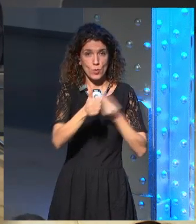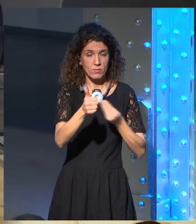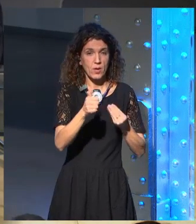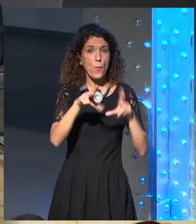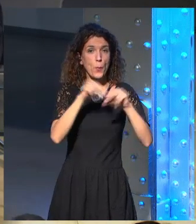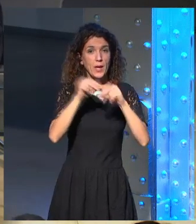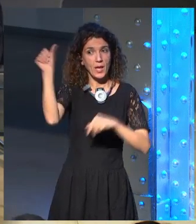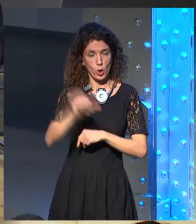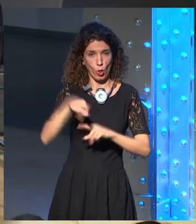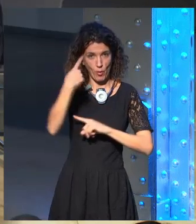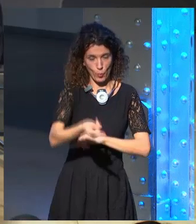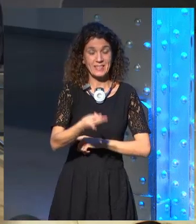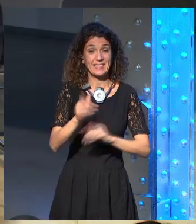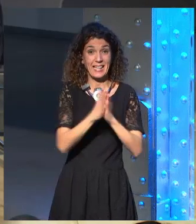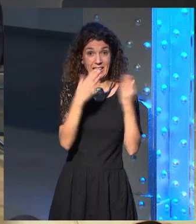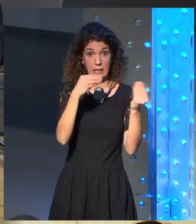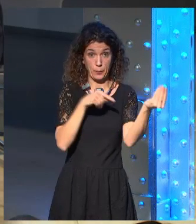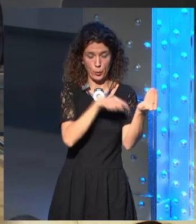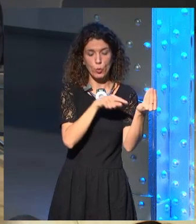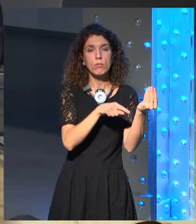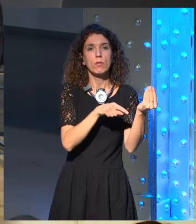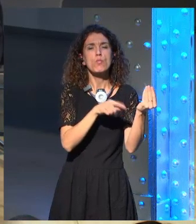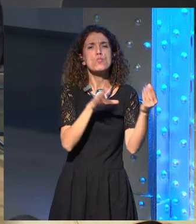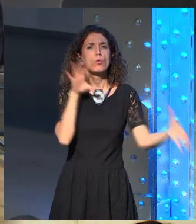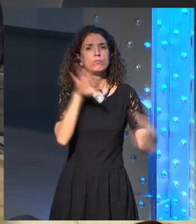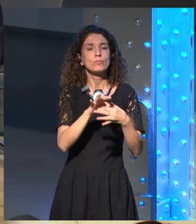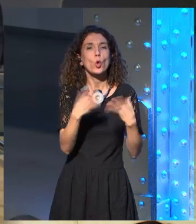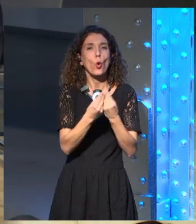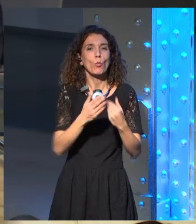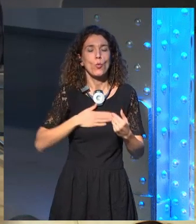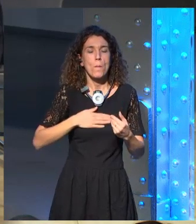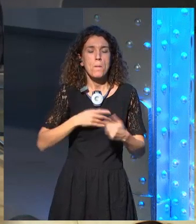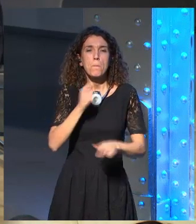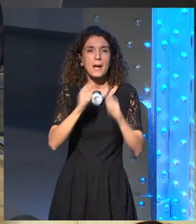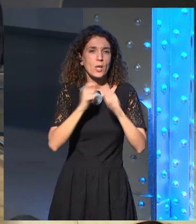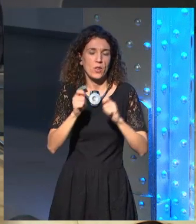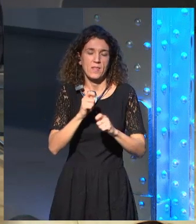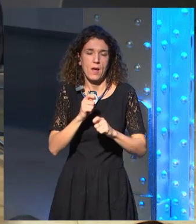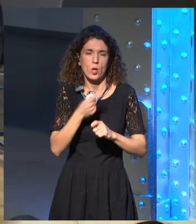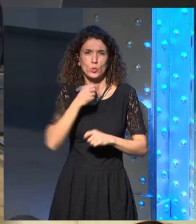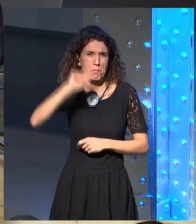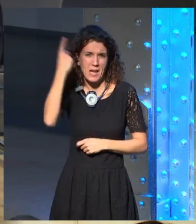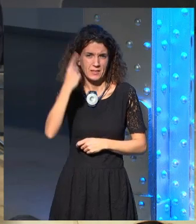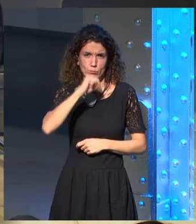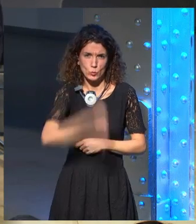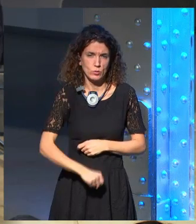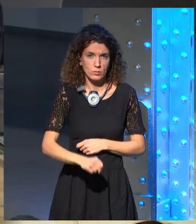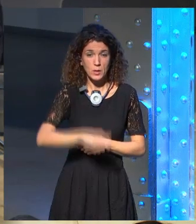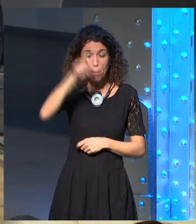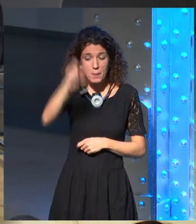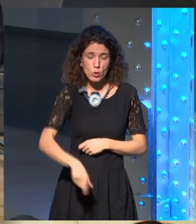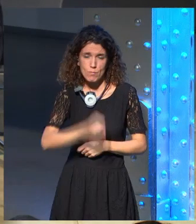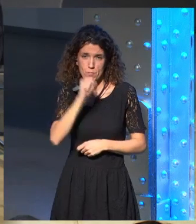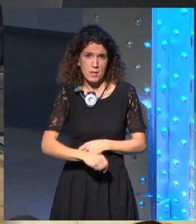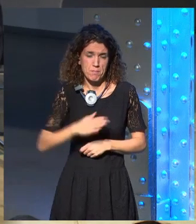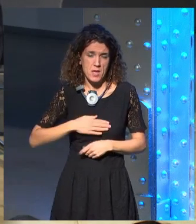vídeo, y un libro que en el fondo tiene mucho que ver con uno de mis periodistas más admirados, una de las personas que más